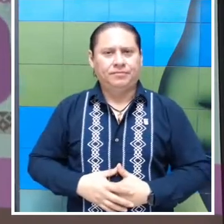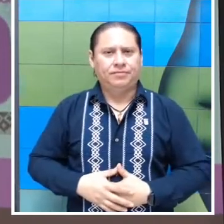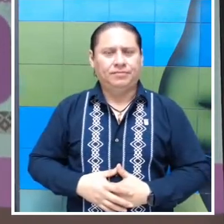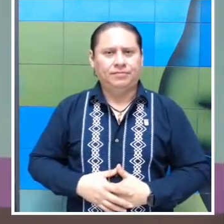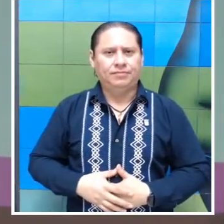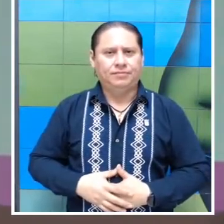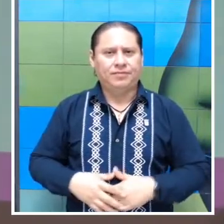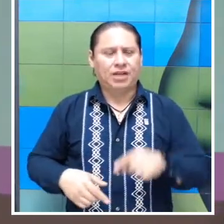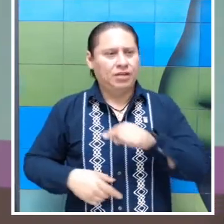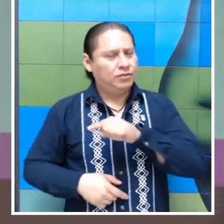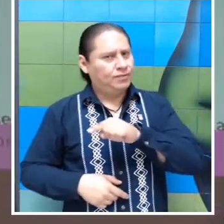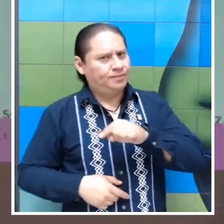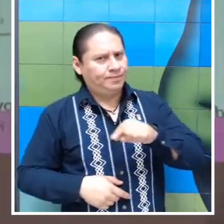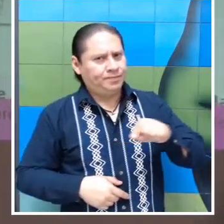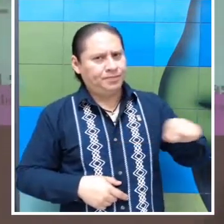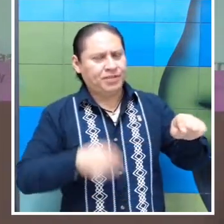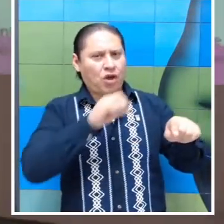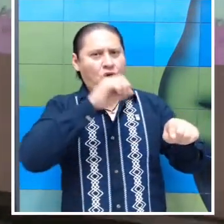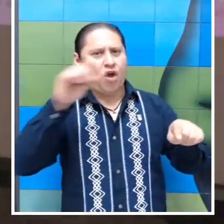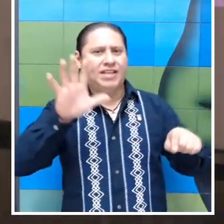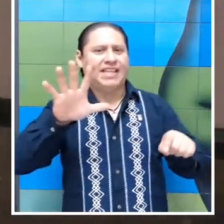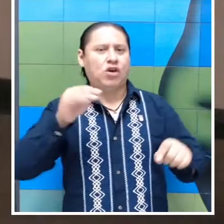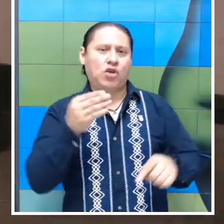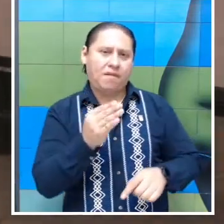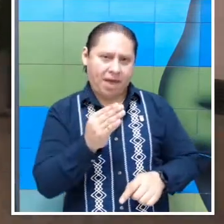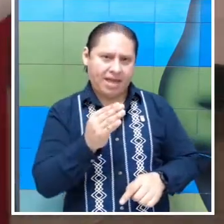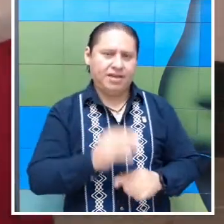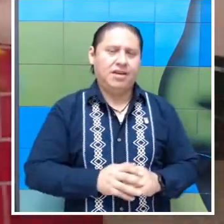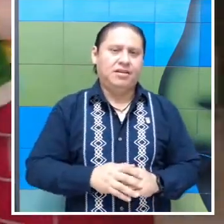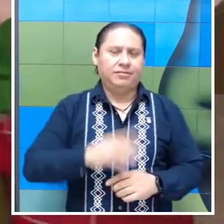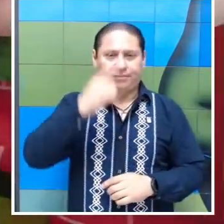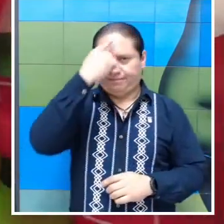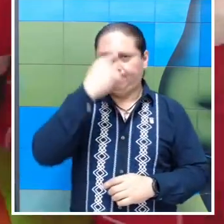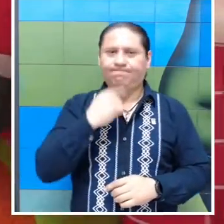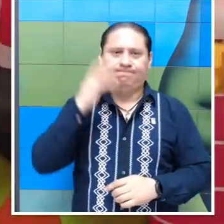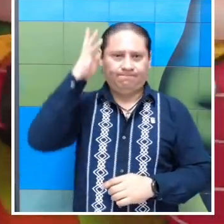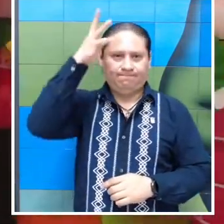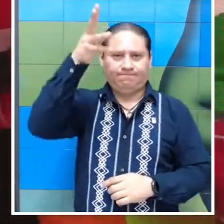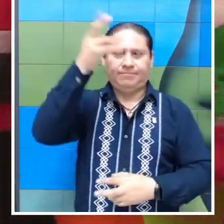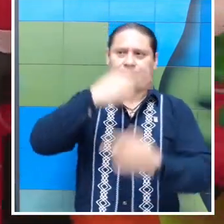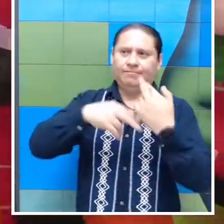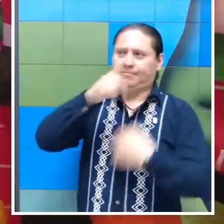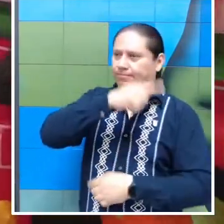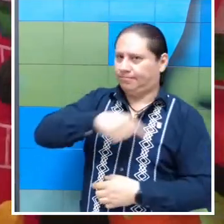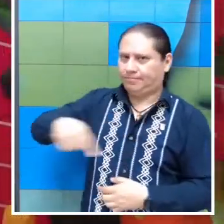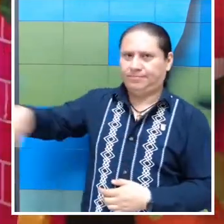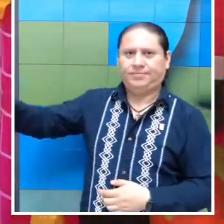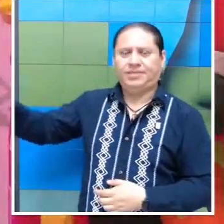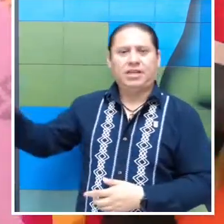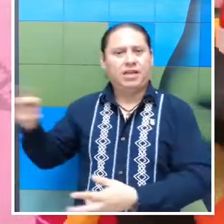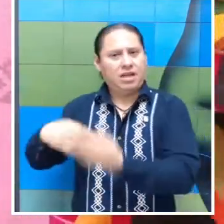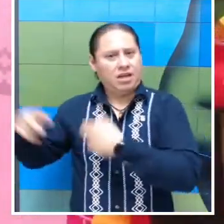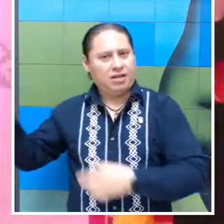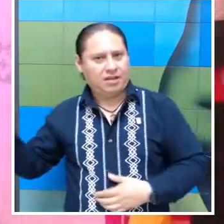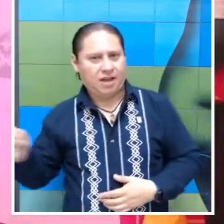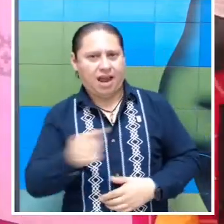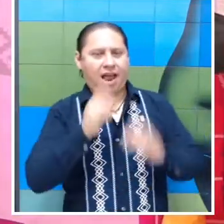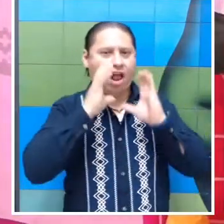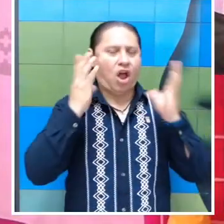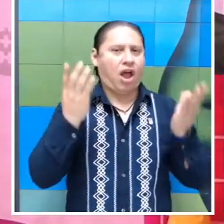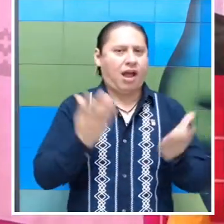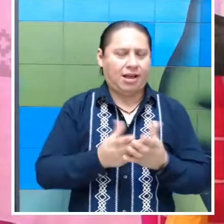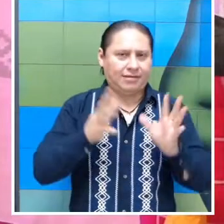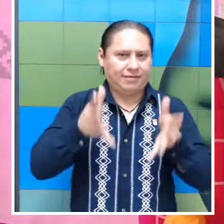al lado oriente, el 5 de mayo, vamos a la Cabeza Maya y regresamos al Congreso. También todos los participadores